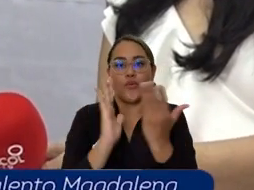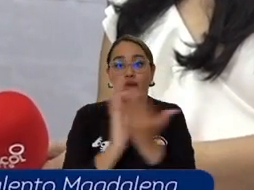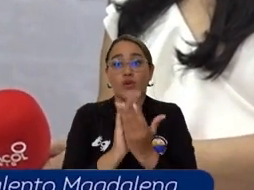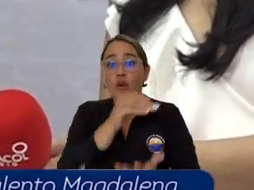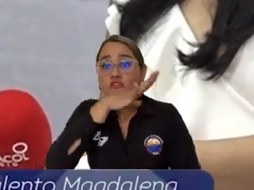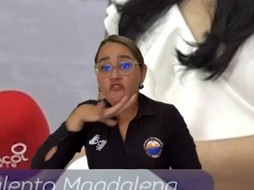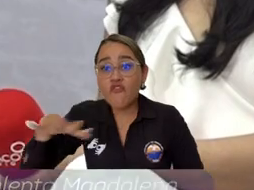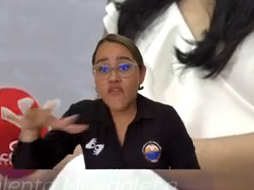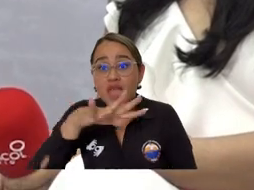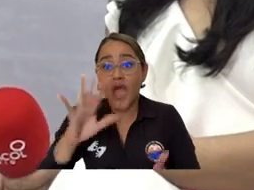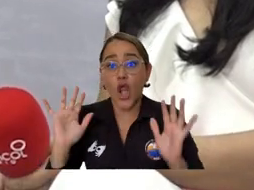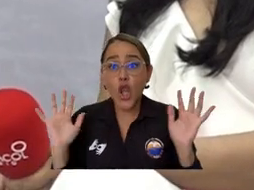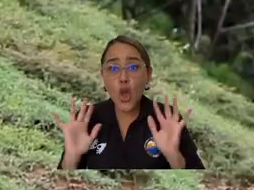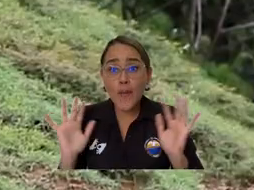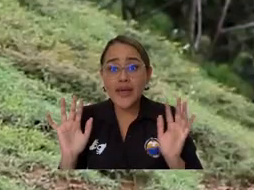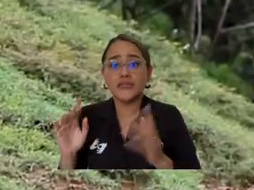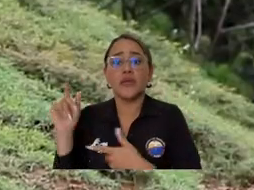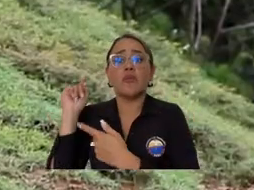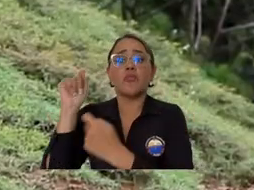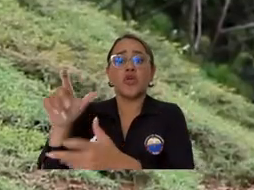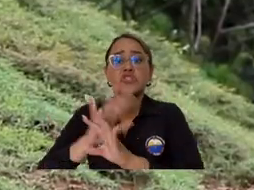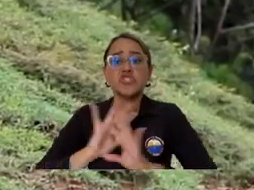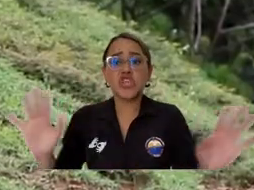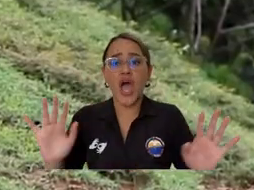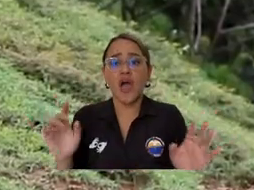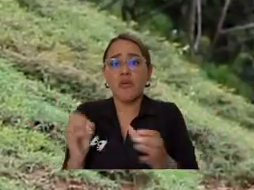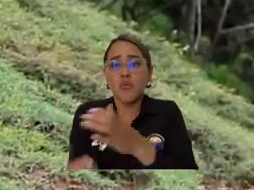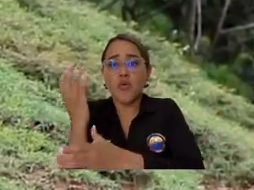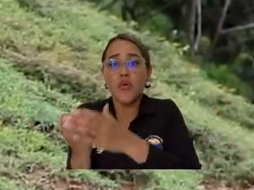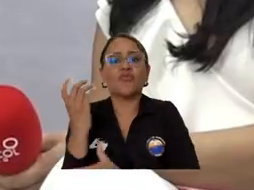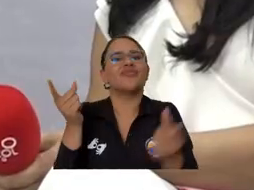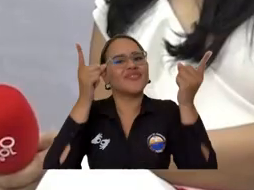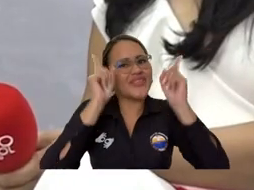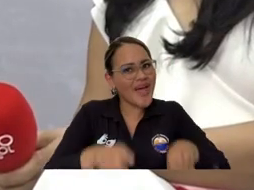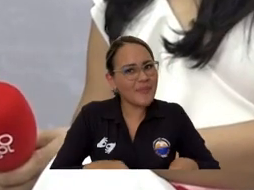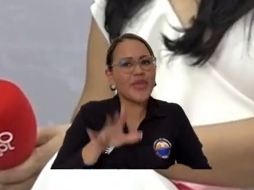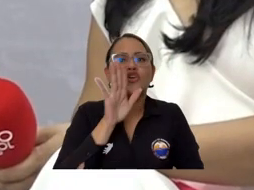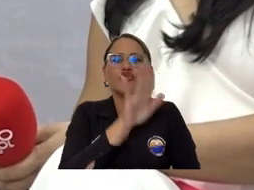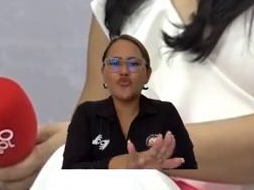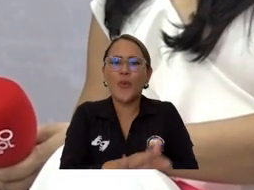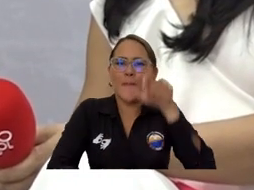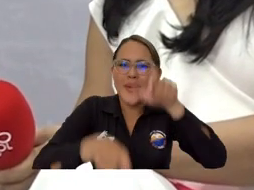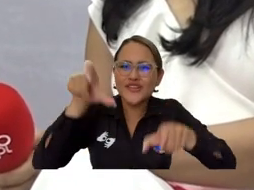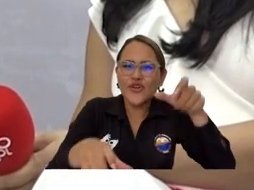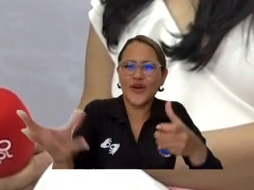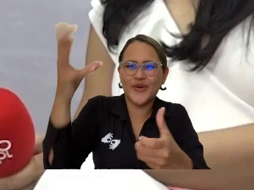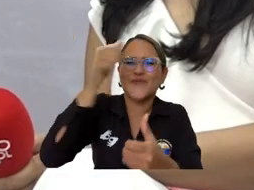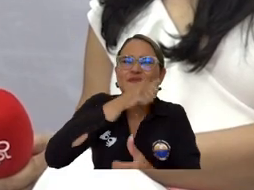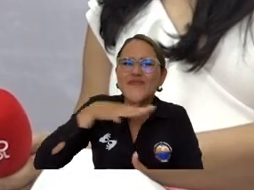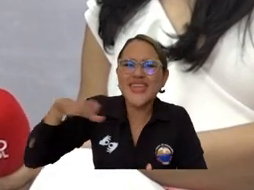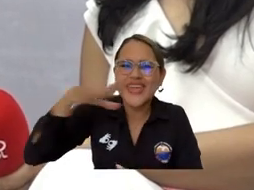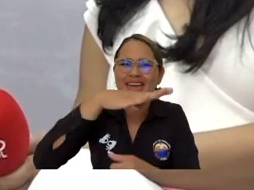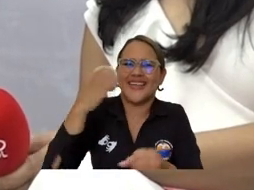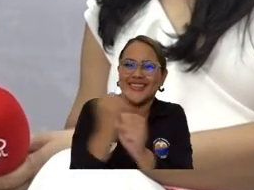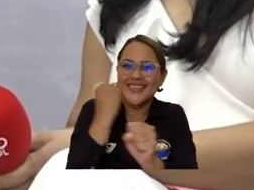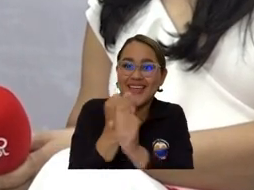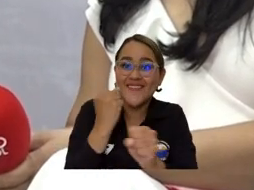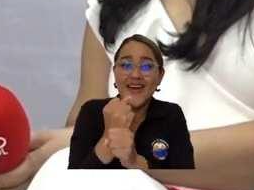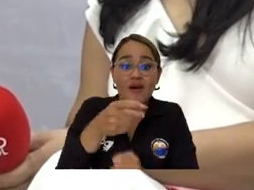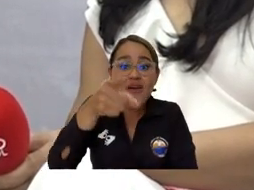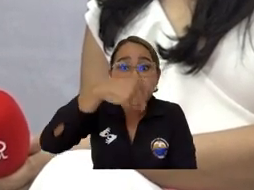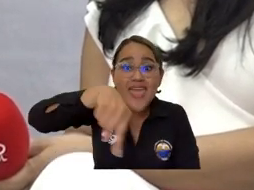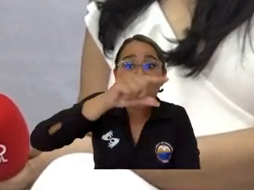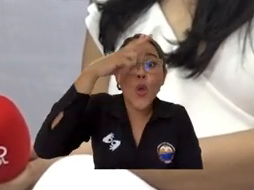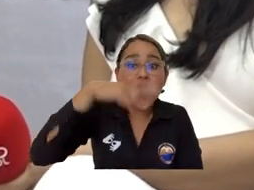produzcan más, sino también invertir en los hijos de los campesinos, y eso es lo que está haciendo Talento Magdalena. Yo quiero que sí, que el gobierno